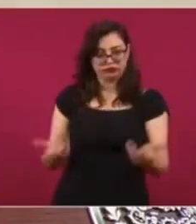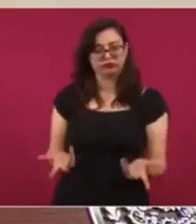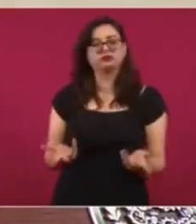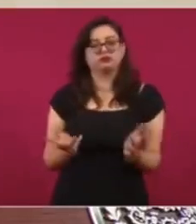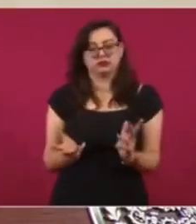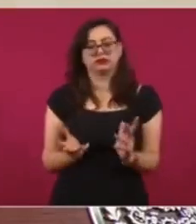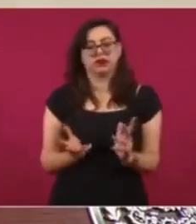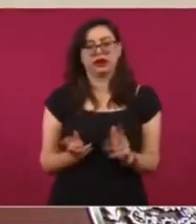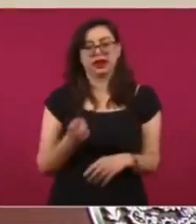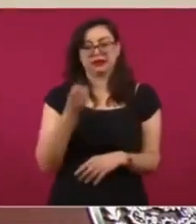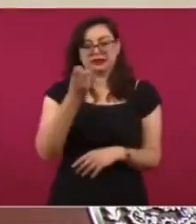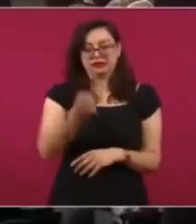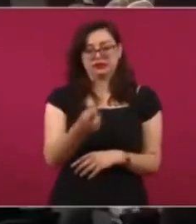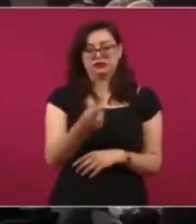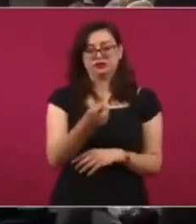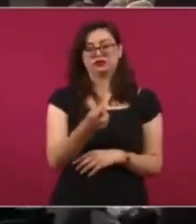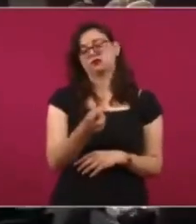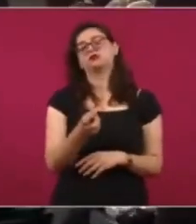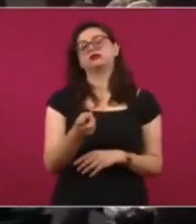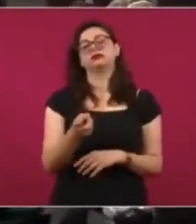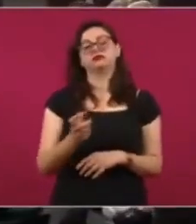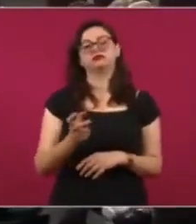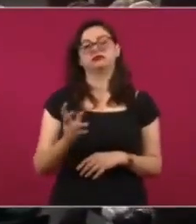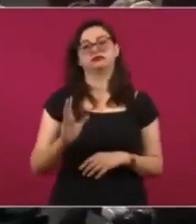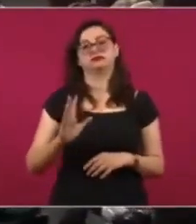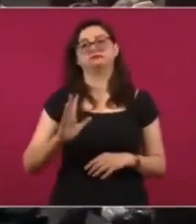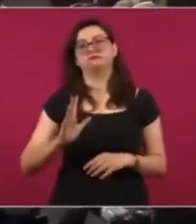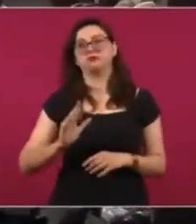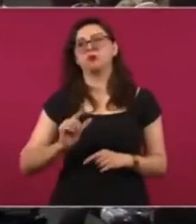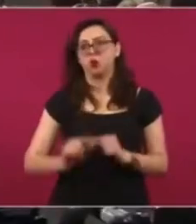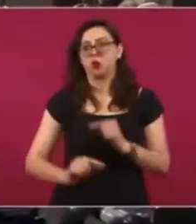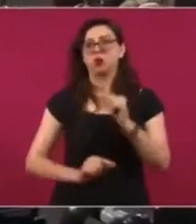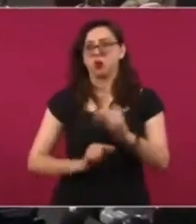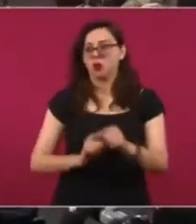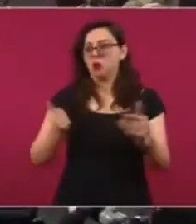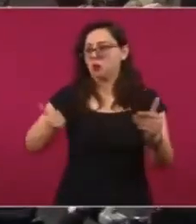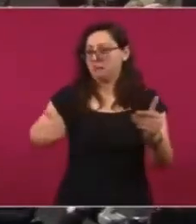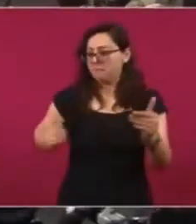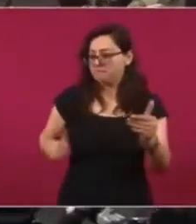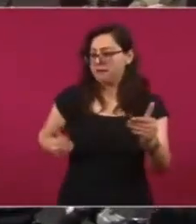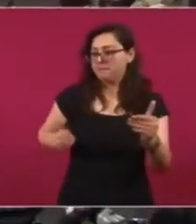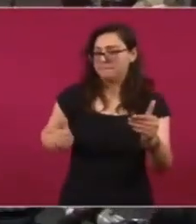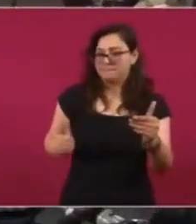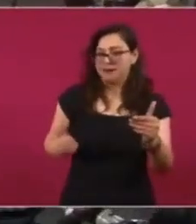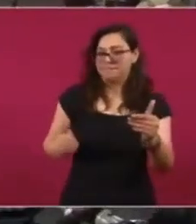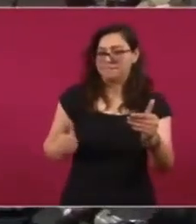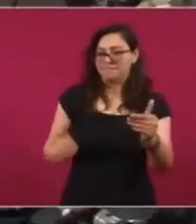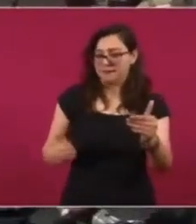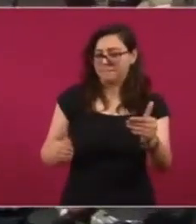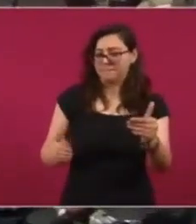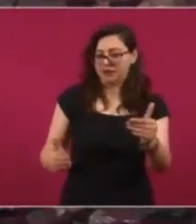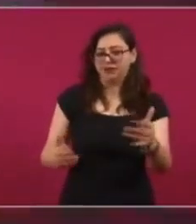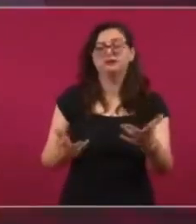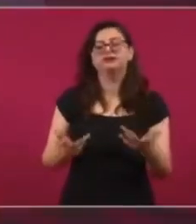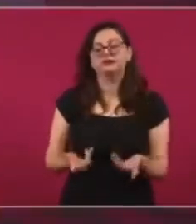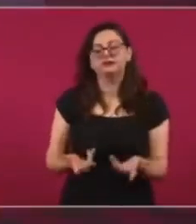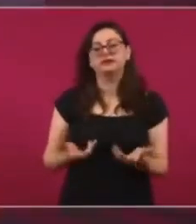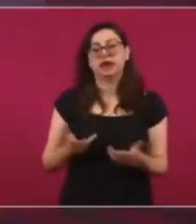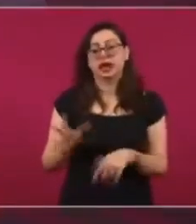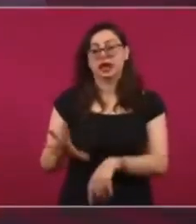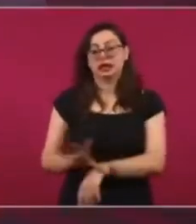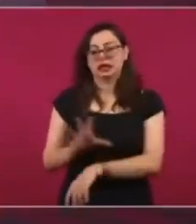y ya imagínense 14 años consecutivos